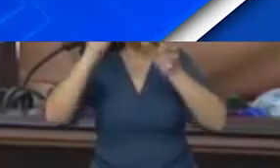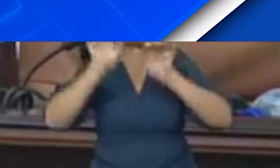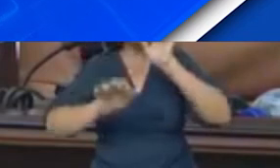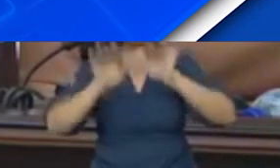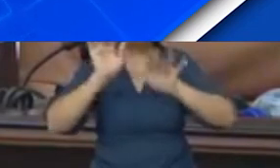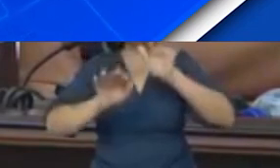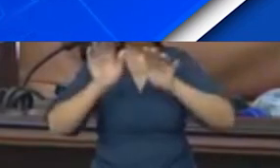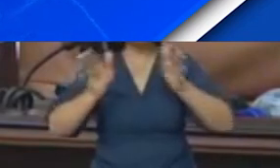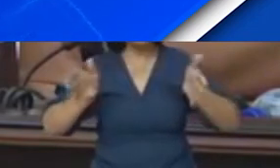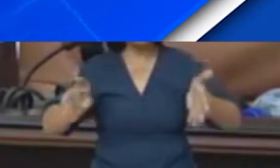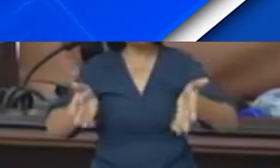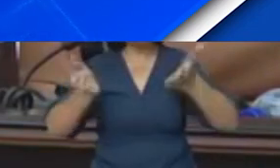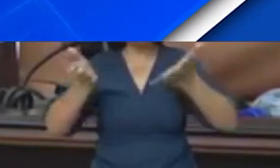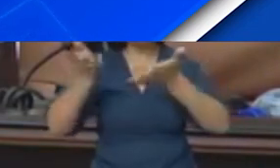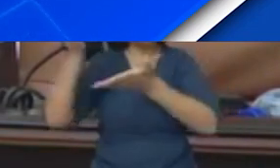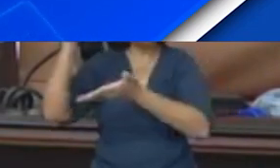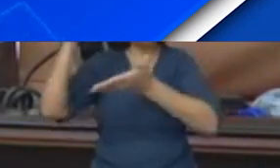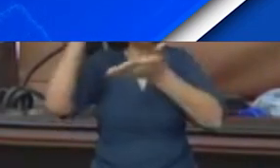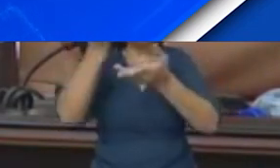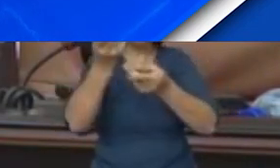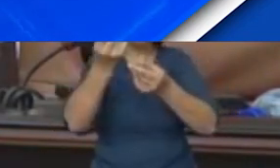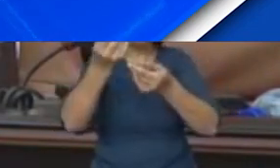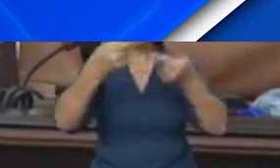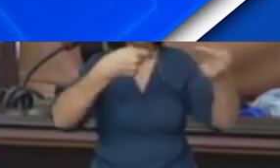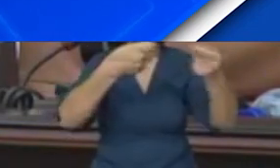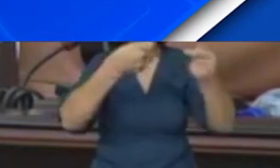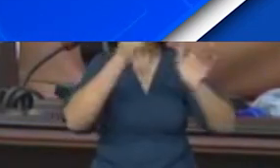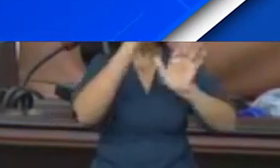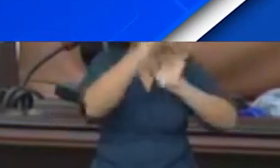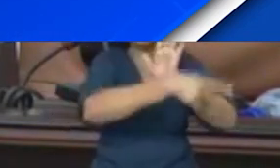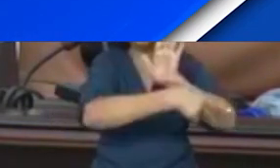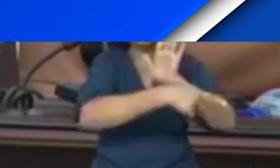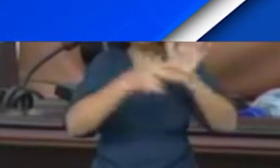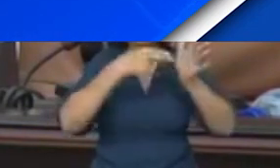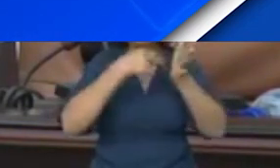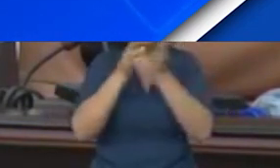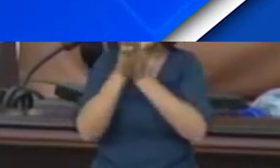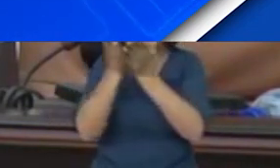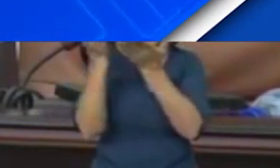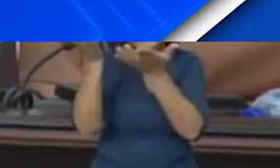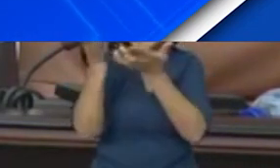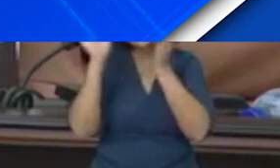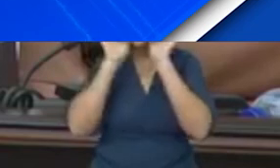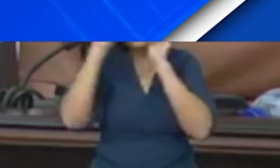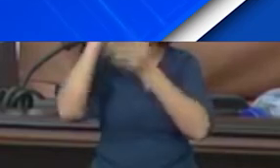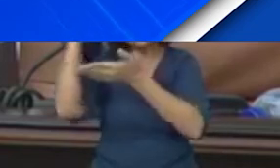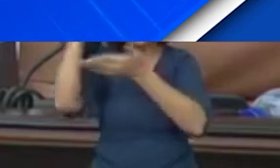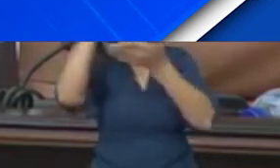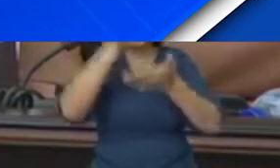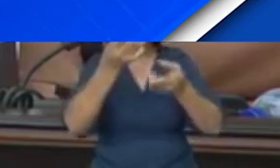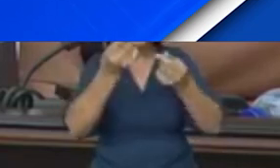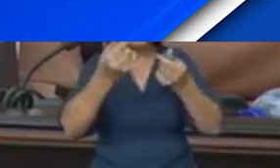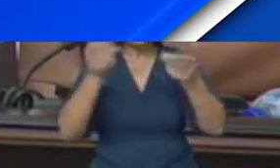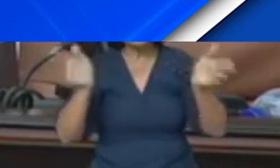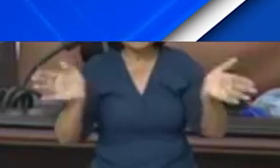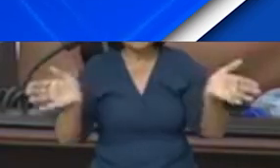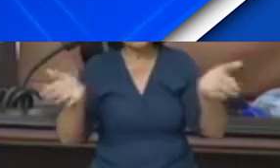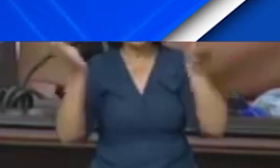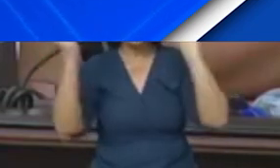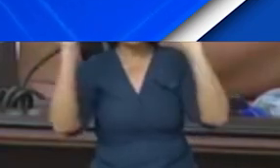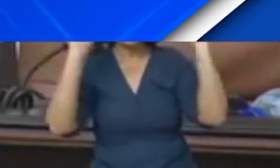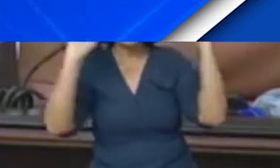secretaría de promoción de inversiones y exportaciones es atraer la inversión privada impulsando el comercio